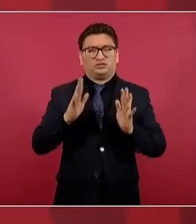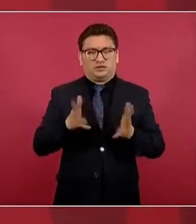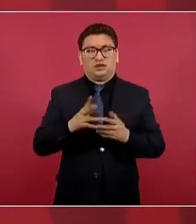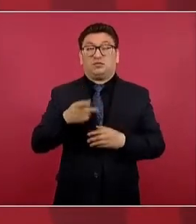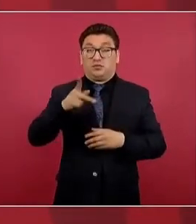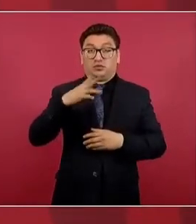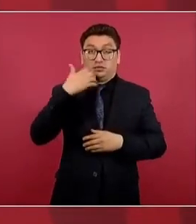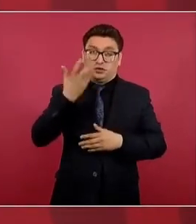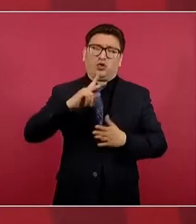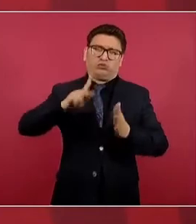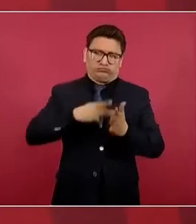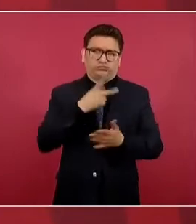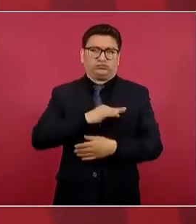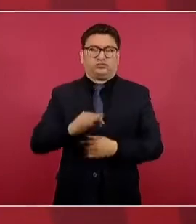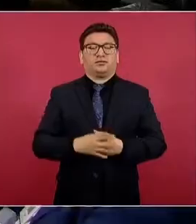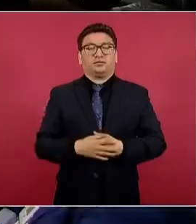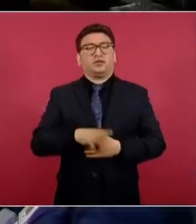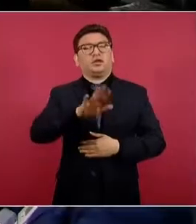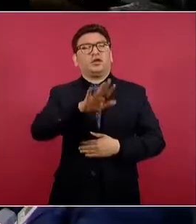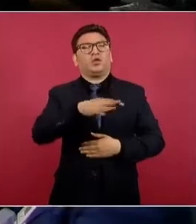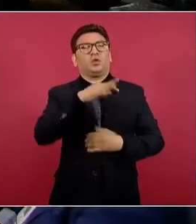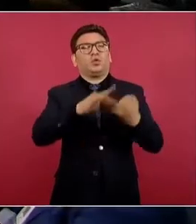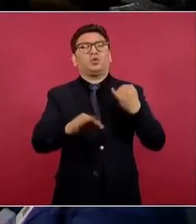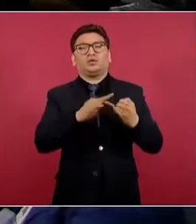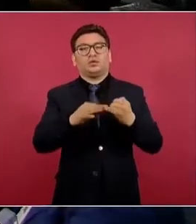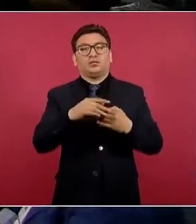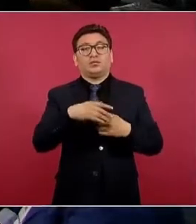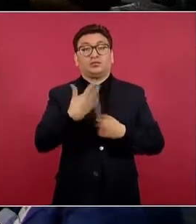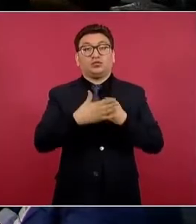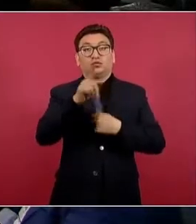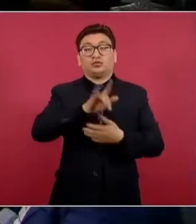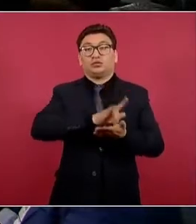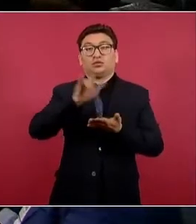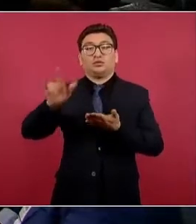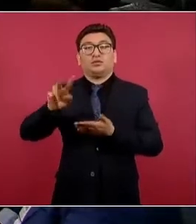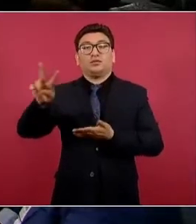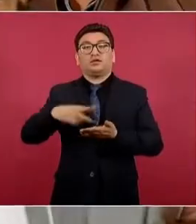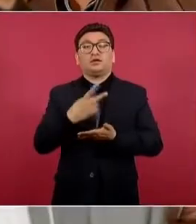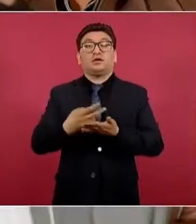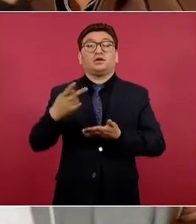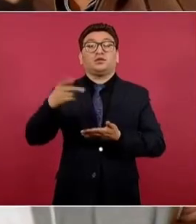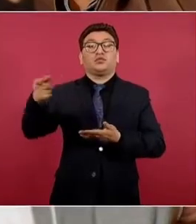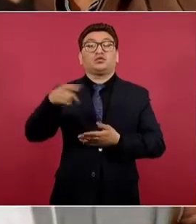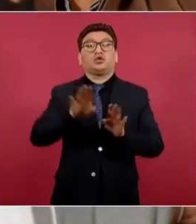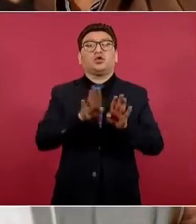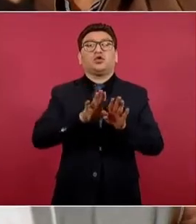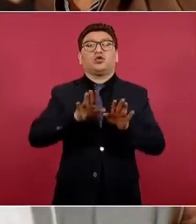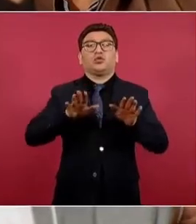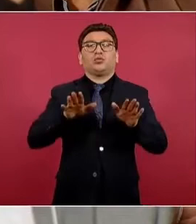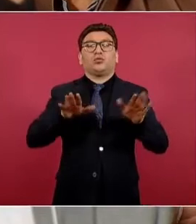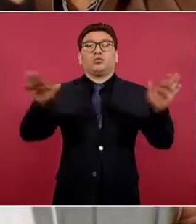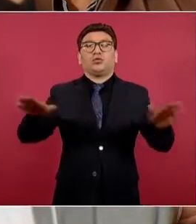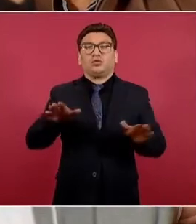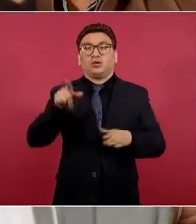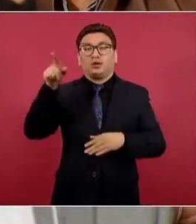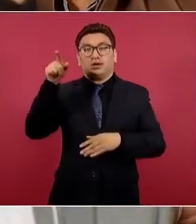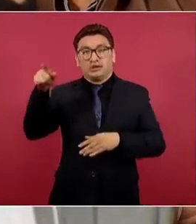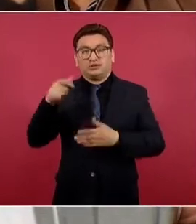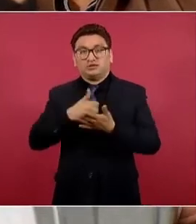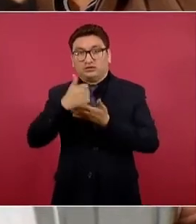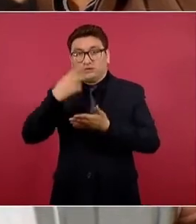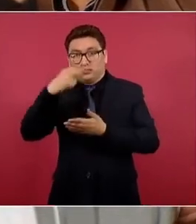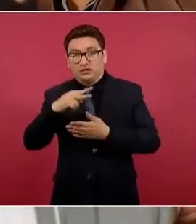no está de más. Claro. Y finalmente, presidente, preguntarle si va a volar a Villahermosa, ¿lo va a hacer por el Aeropuerto Internacional de la Ciudad de México o por el Felipe